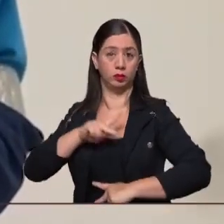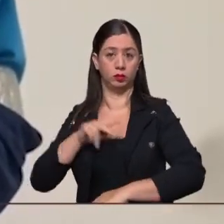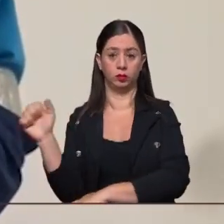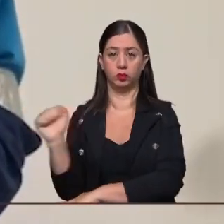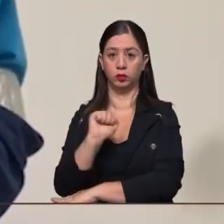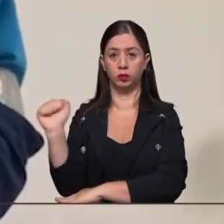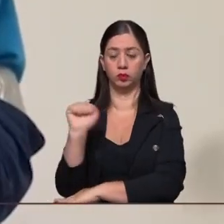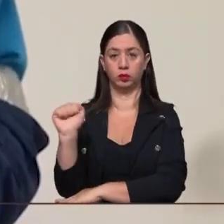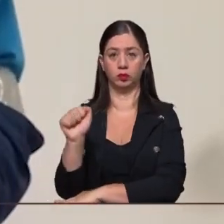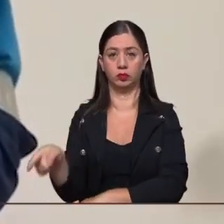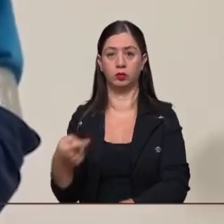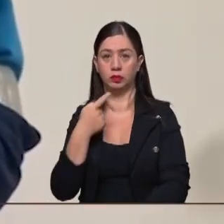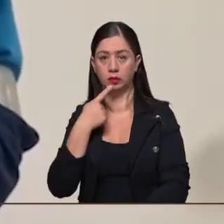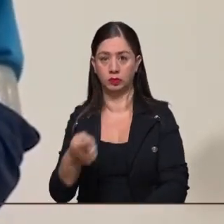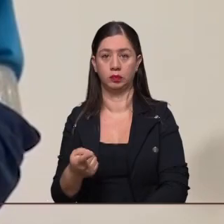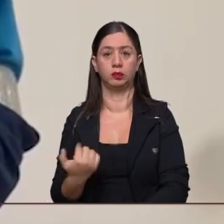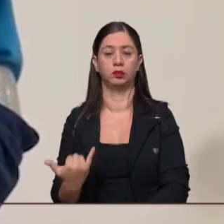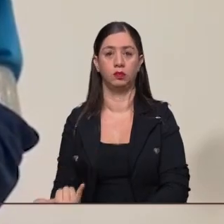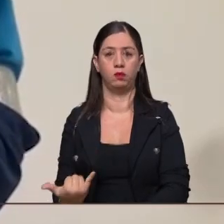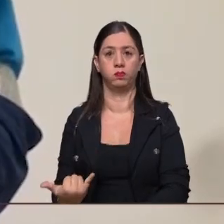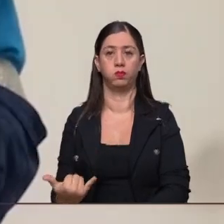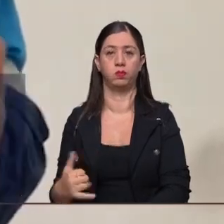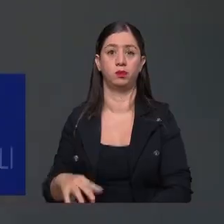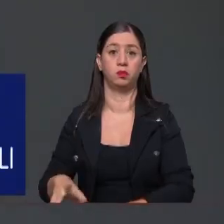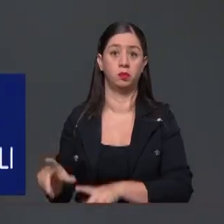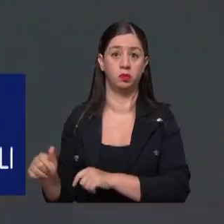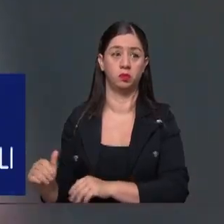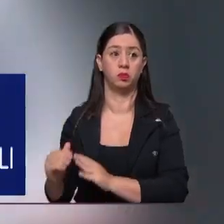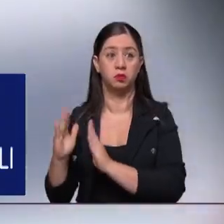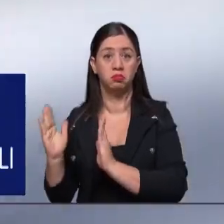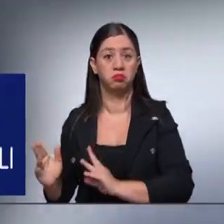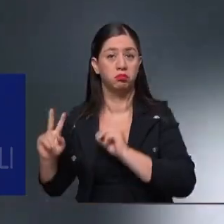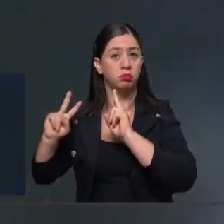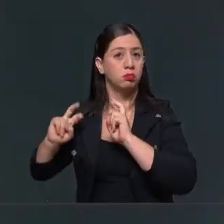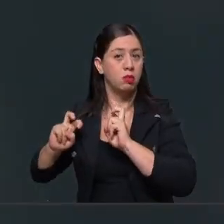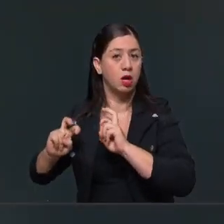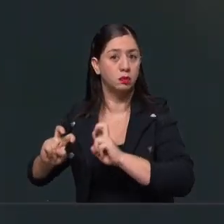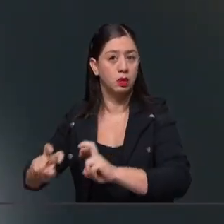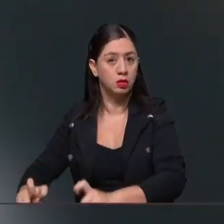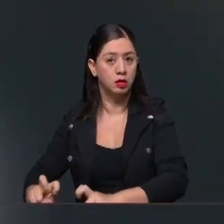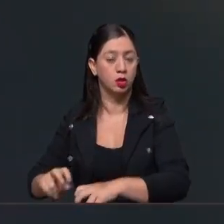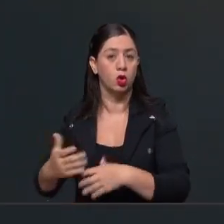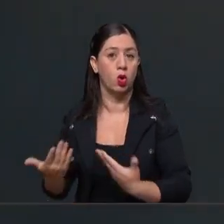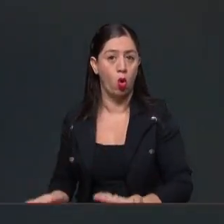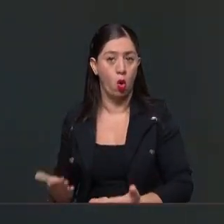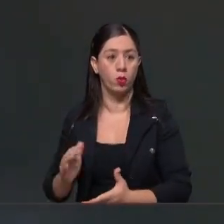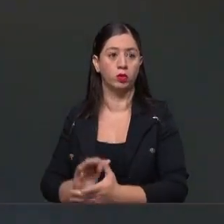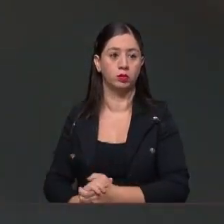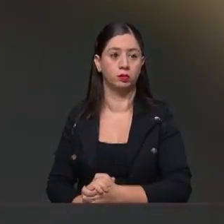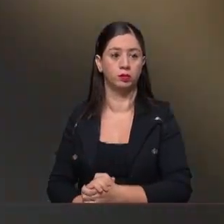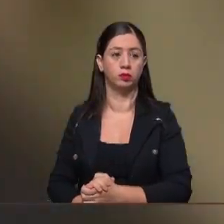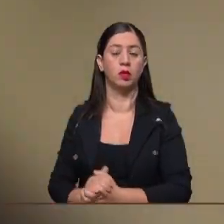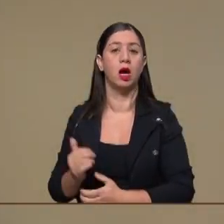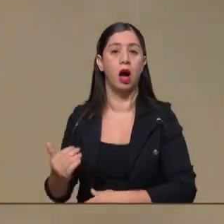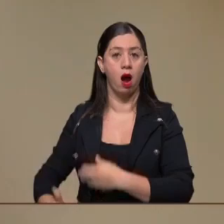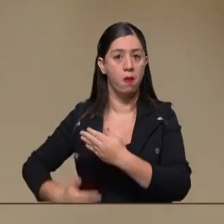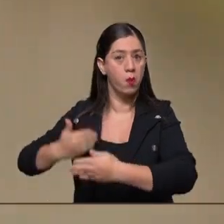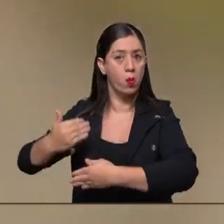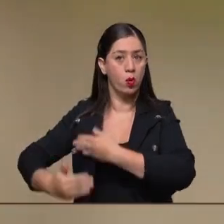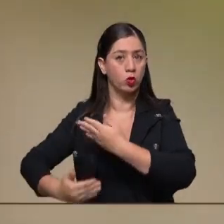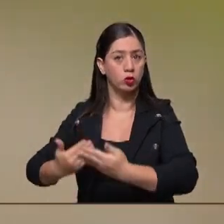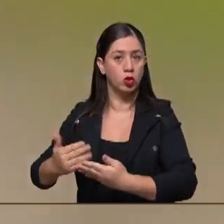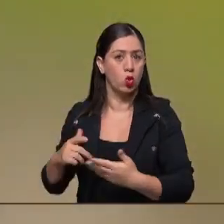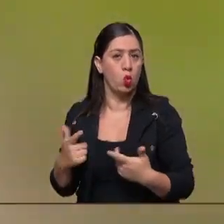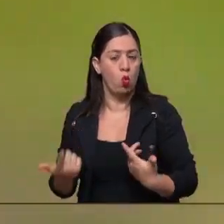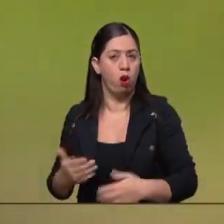este vehículo, fue hurtado en su residencia. Hay una materia de investigación por parte de las autoridades competentes. Están por determinar